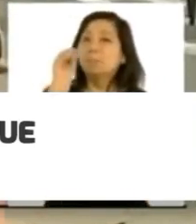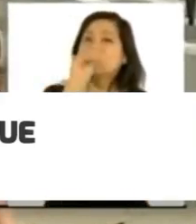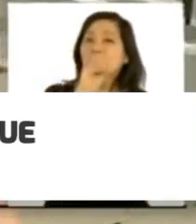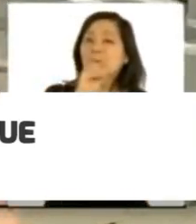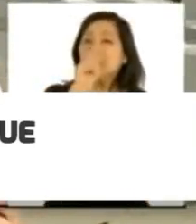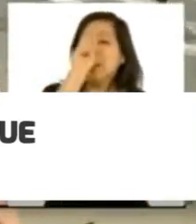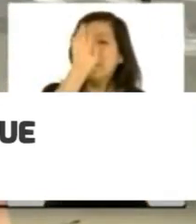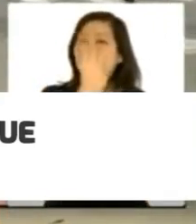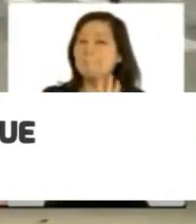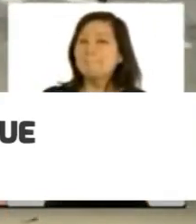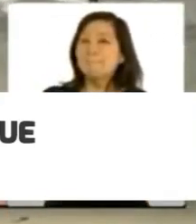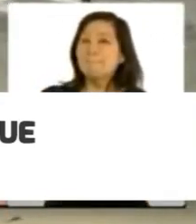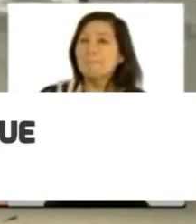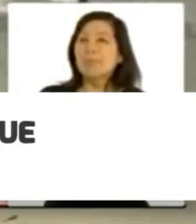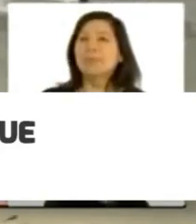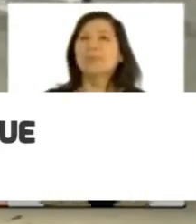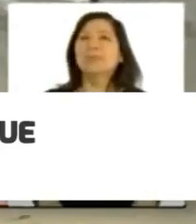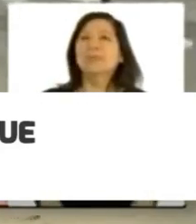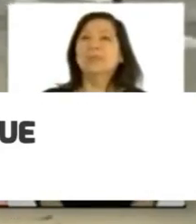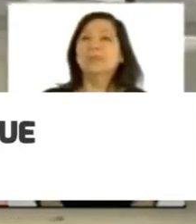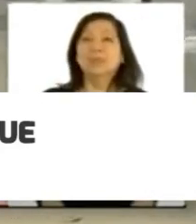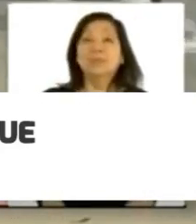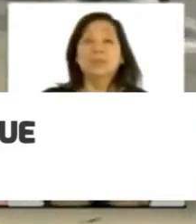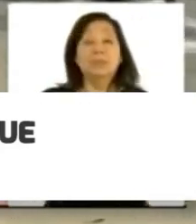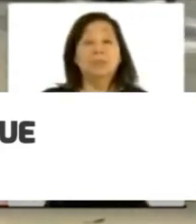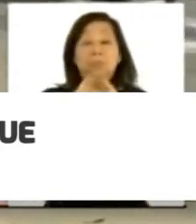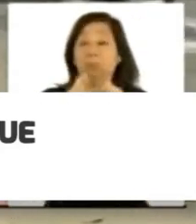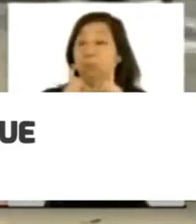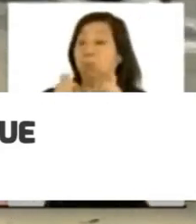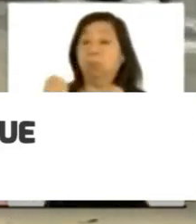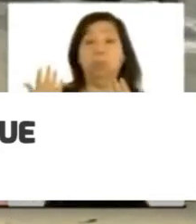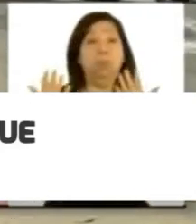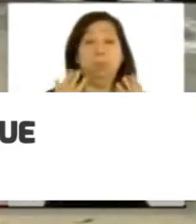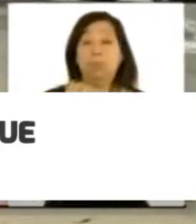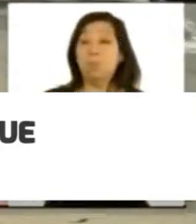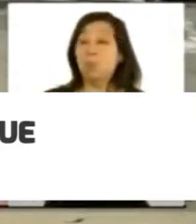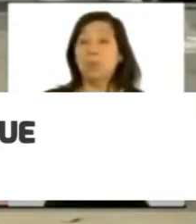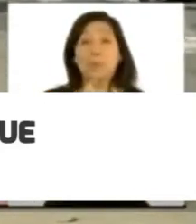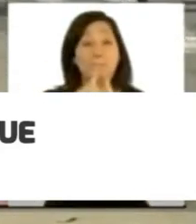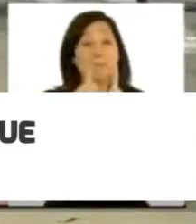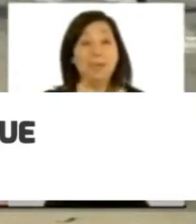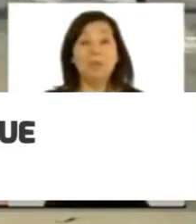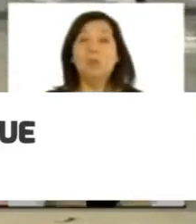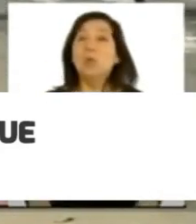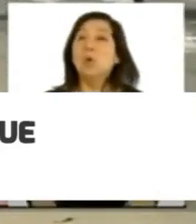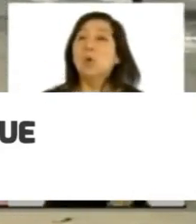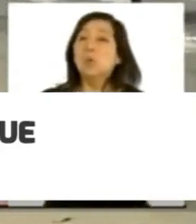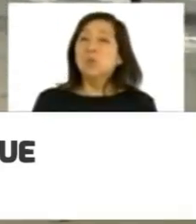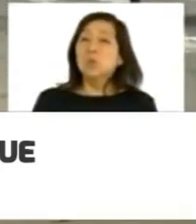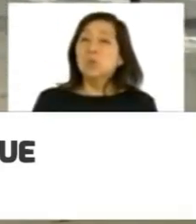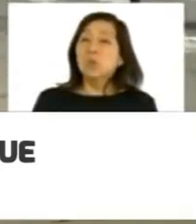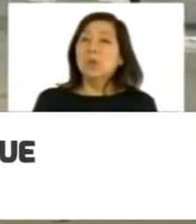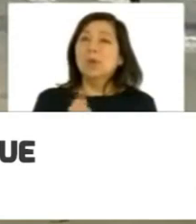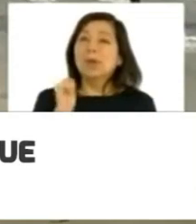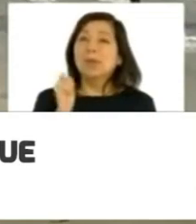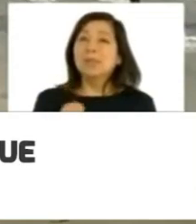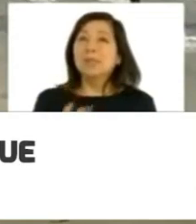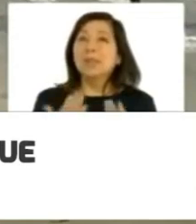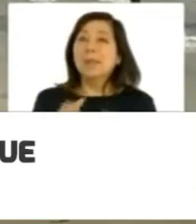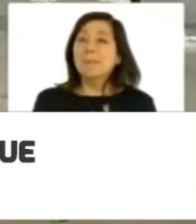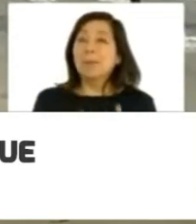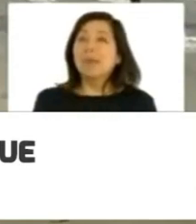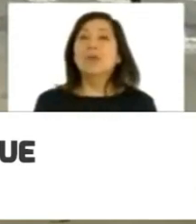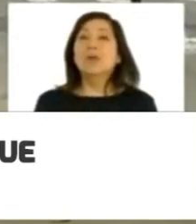país. Tres o cuatro preguntas. Un poco difícil contestarlas todas. Con respecto a la moción de censura, todos